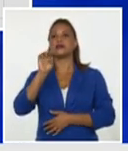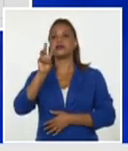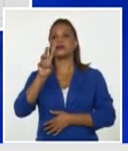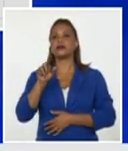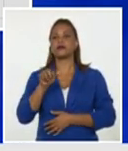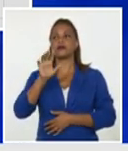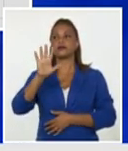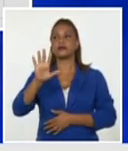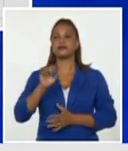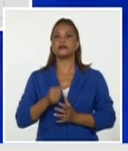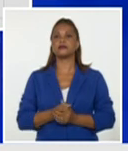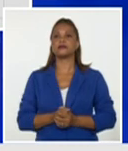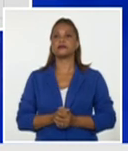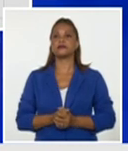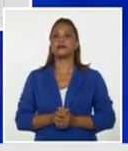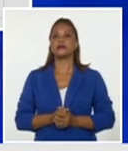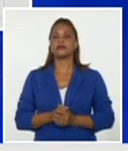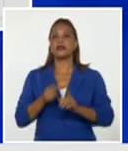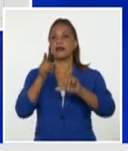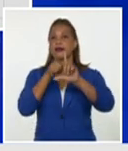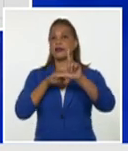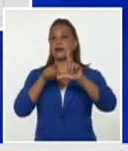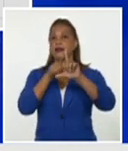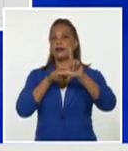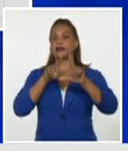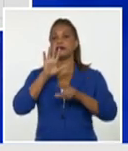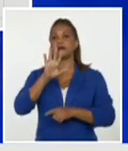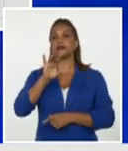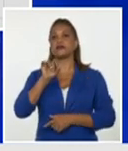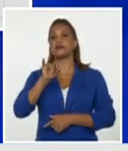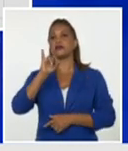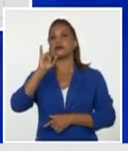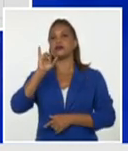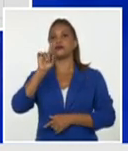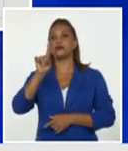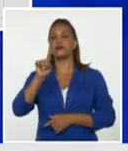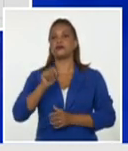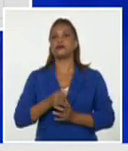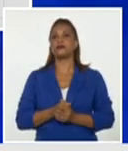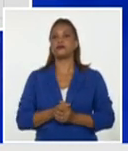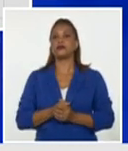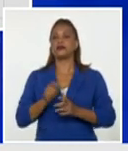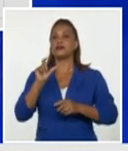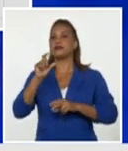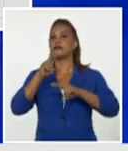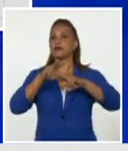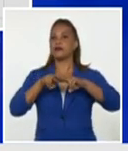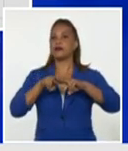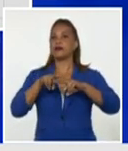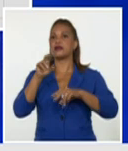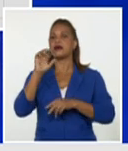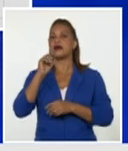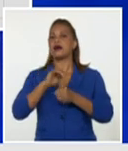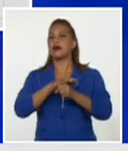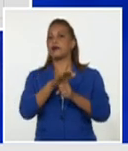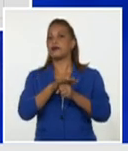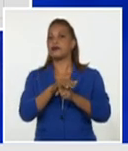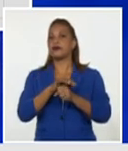563,5. Regla con 561. Centro Habana, Arroyo Naranjo,